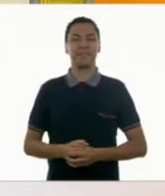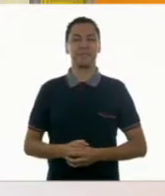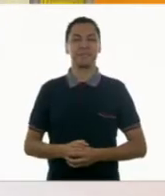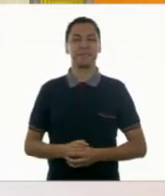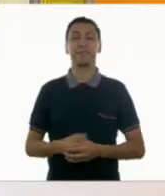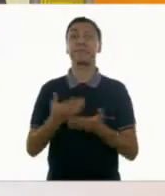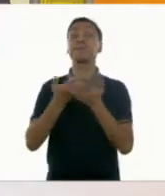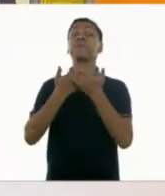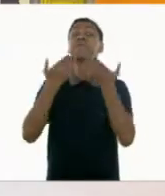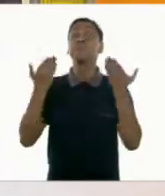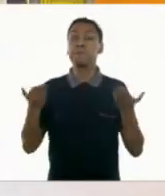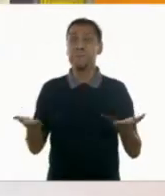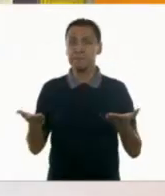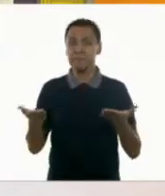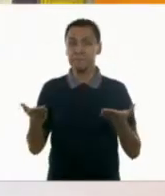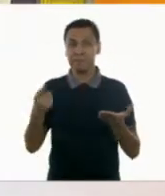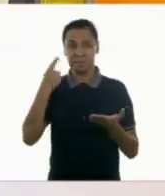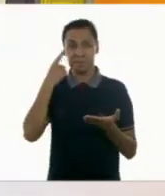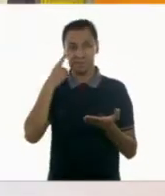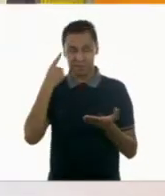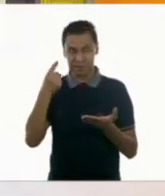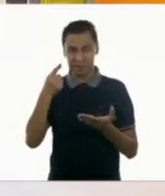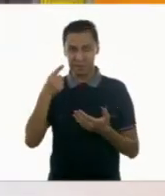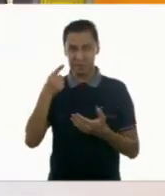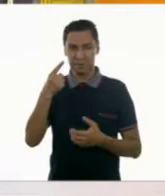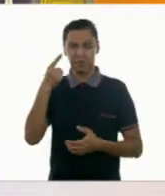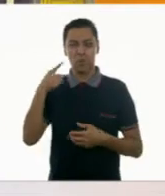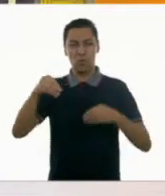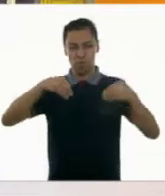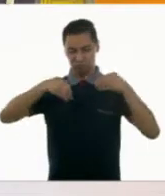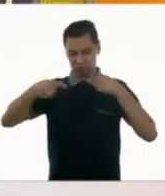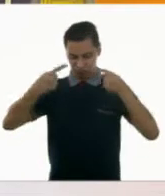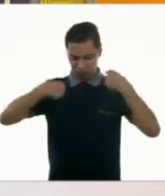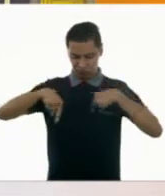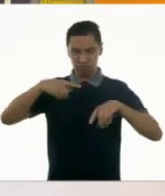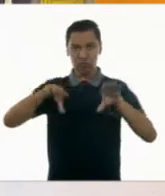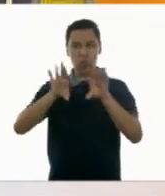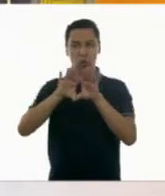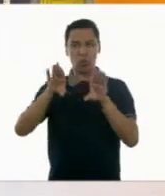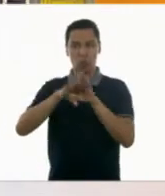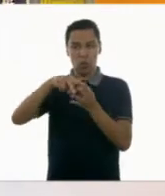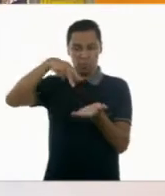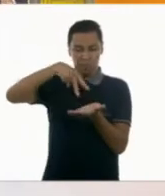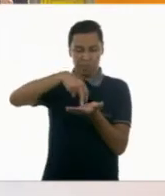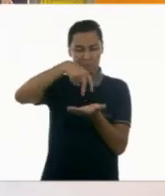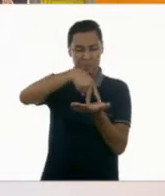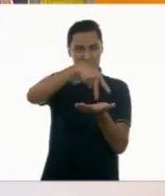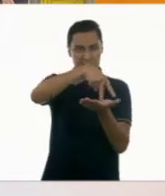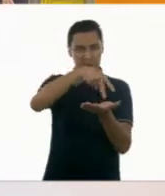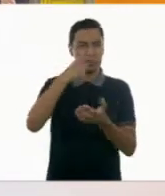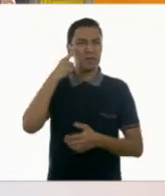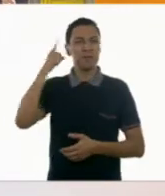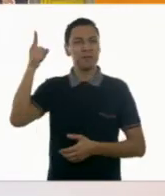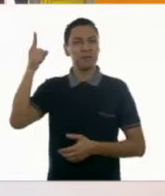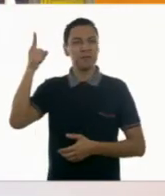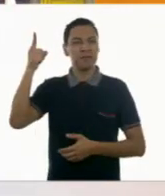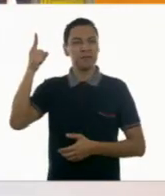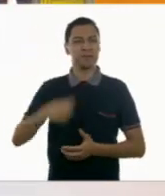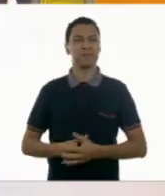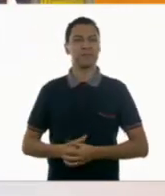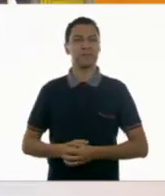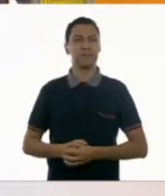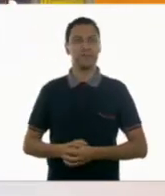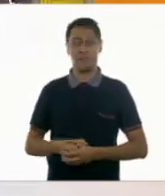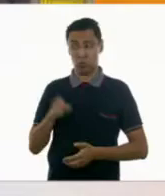Listo. Ahora, de costado, ¿qué te parece? ¿De costado? O sea, igual con saltos, claro. Vamos, Ale, tú